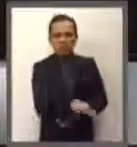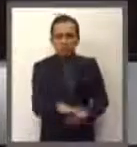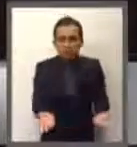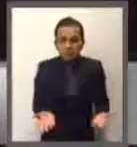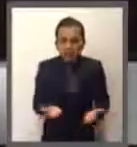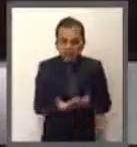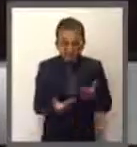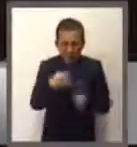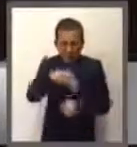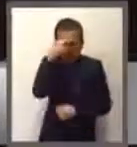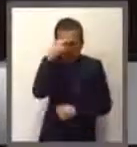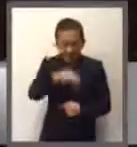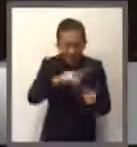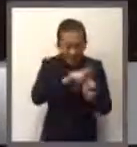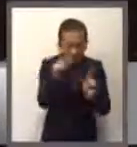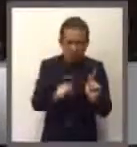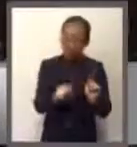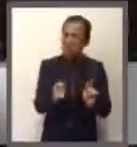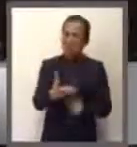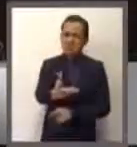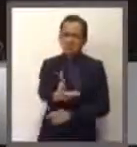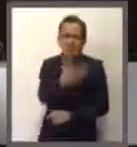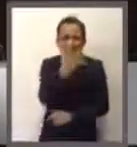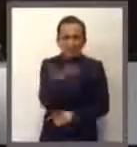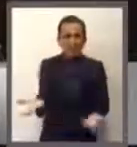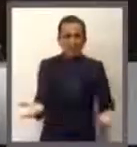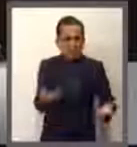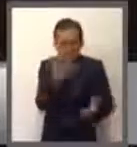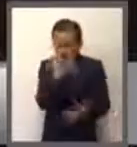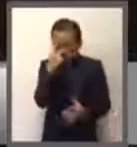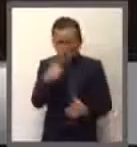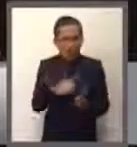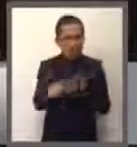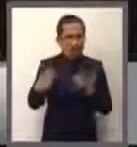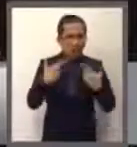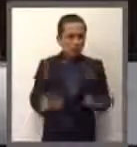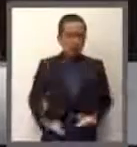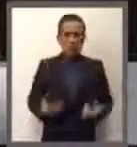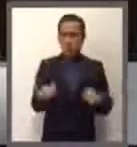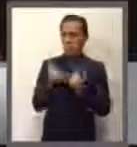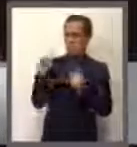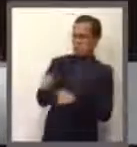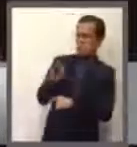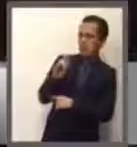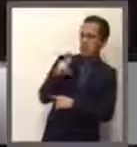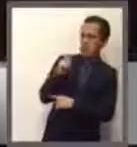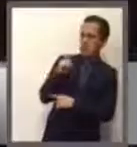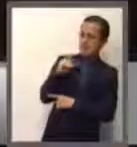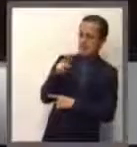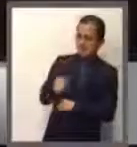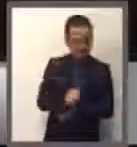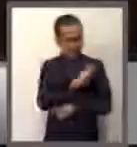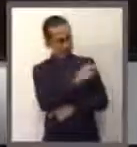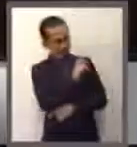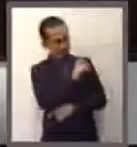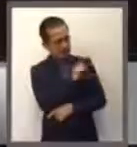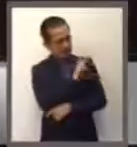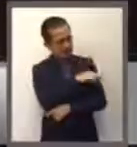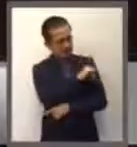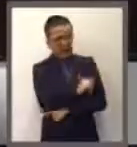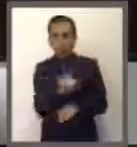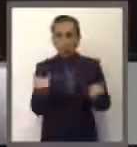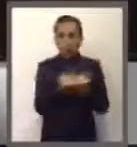una vergüenza en los derechos humanos internacionales, al lado de Filipinas, al lado de Birmania. Ese es el lugar que hoy